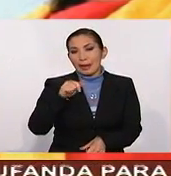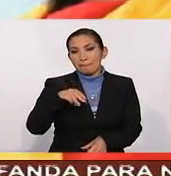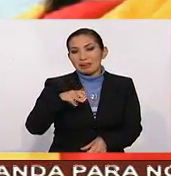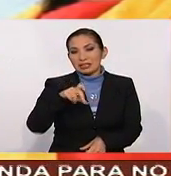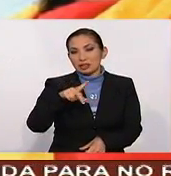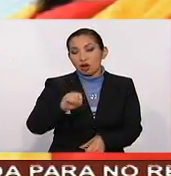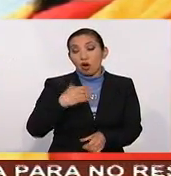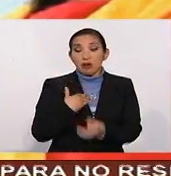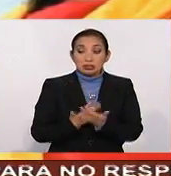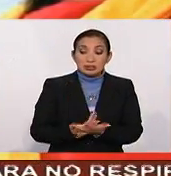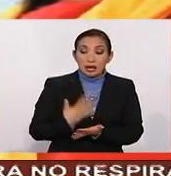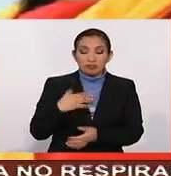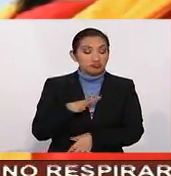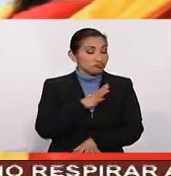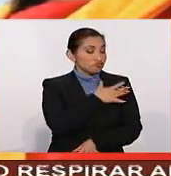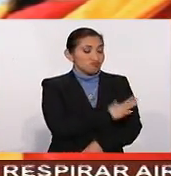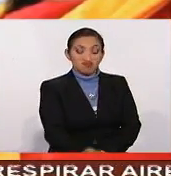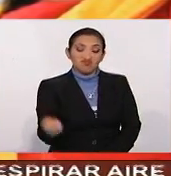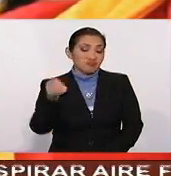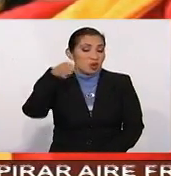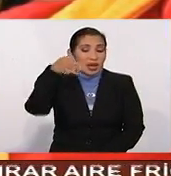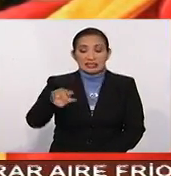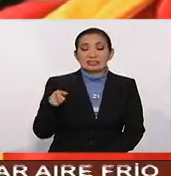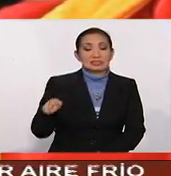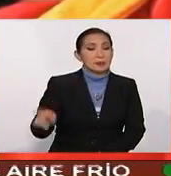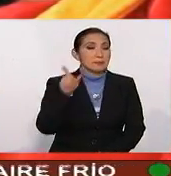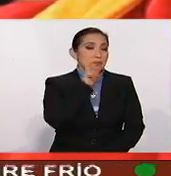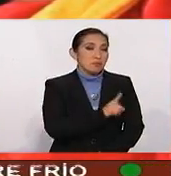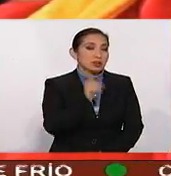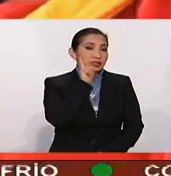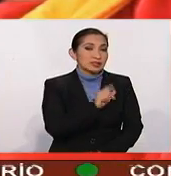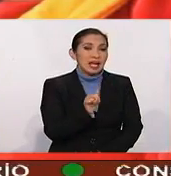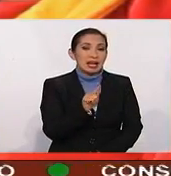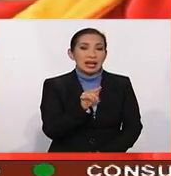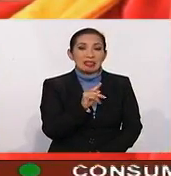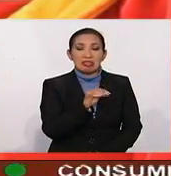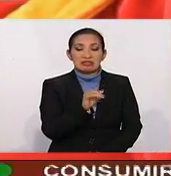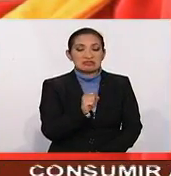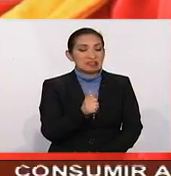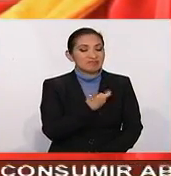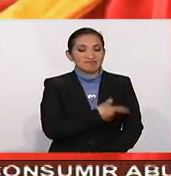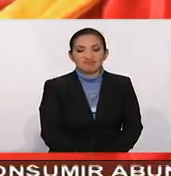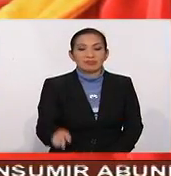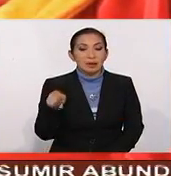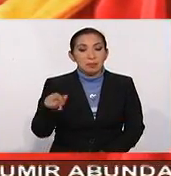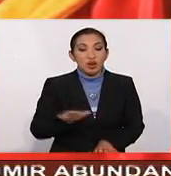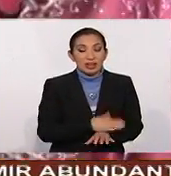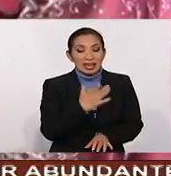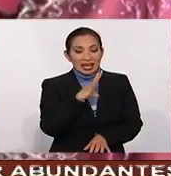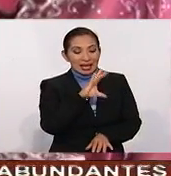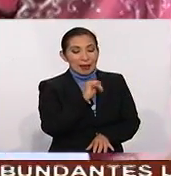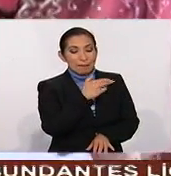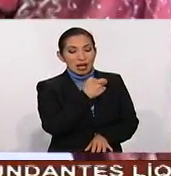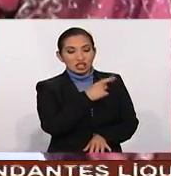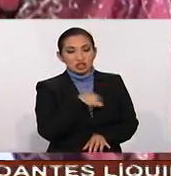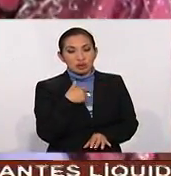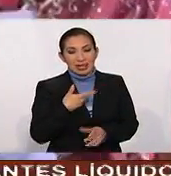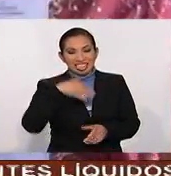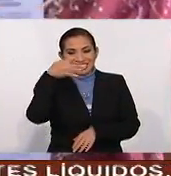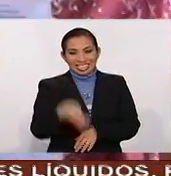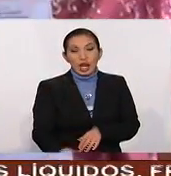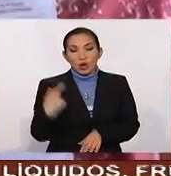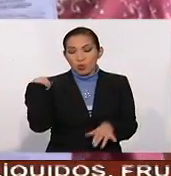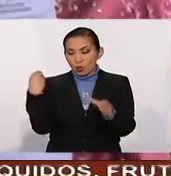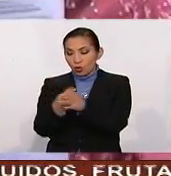momento desconocen a la alcaldesa. Esto luego de que Camacho García rindió protesta en